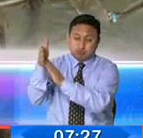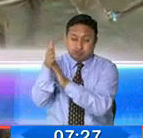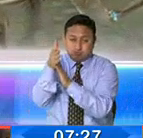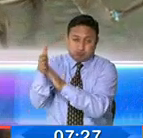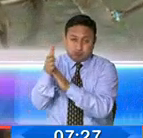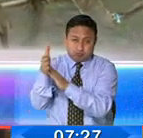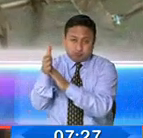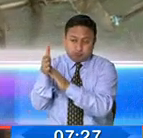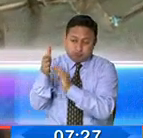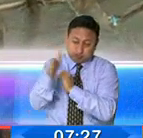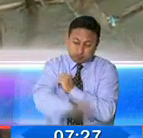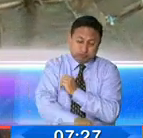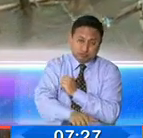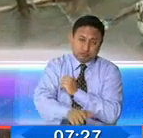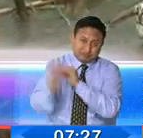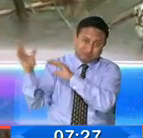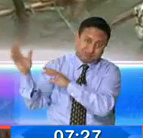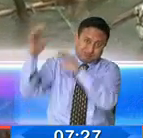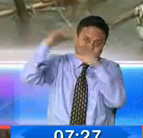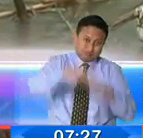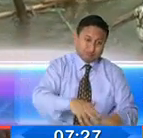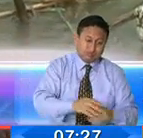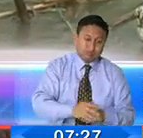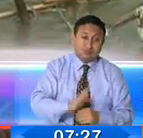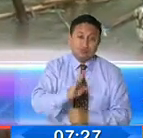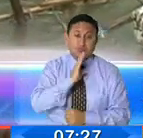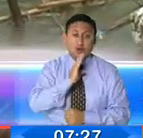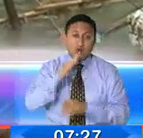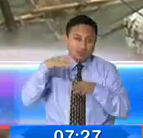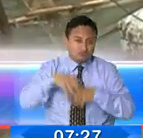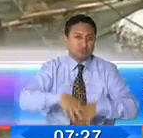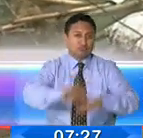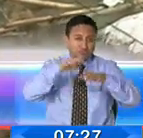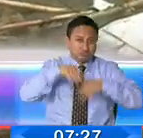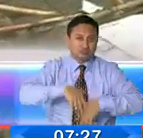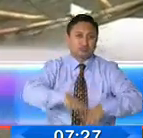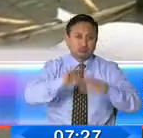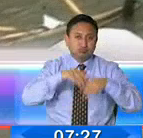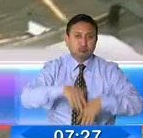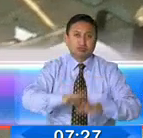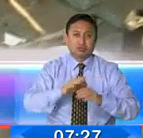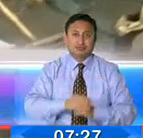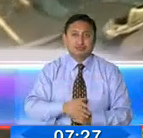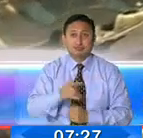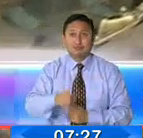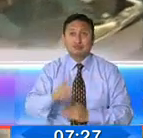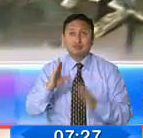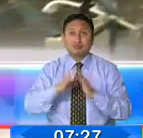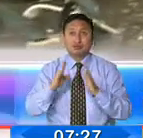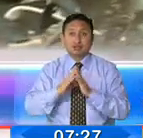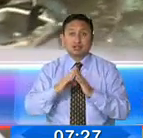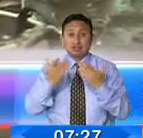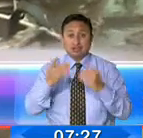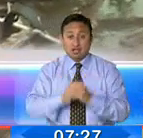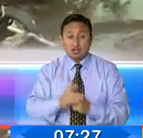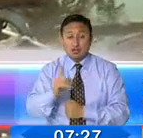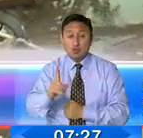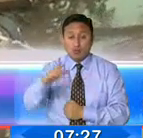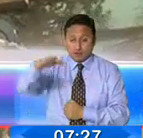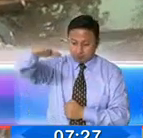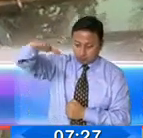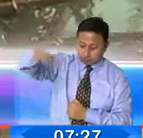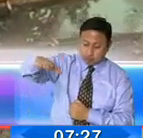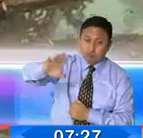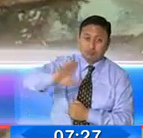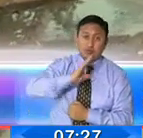el cauce del río y lamentablemente sigue ingresando hacia la parte de un balneario que tenemos acá. Ya hay viviendas que tienen casi 1 metro todavía de agua y